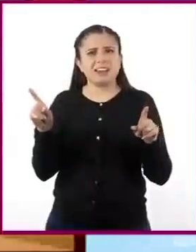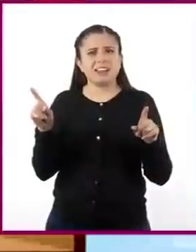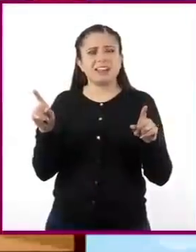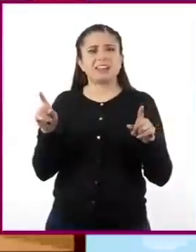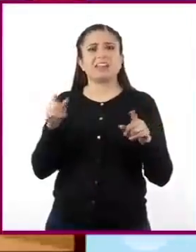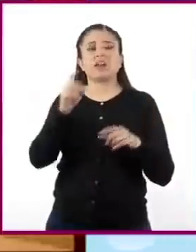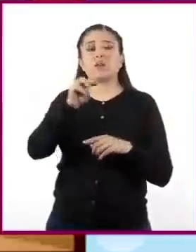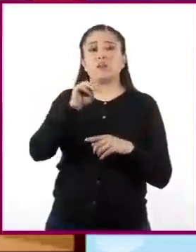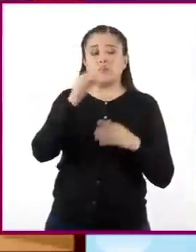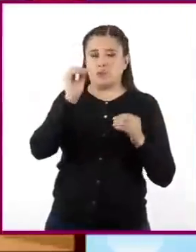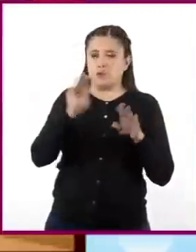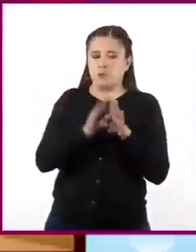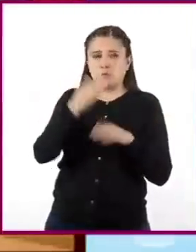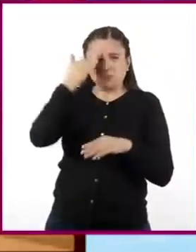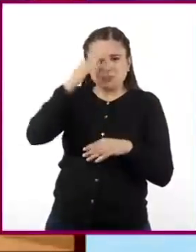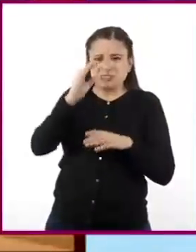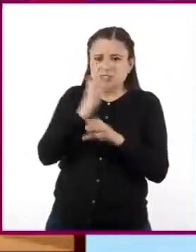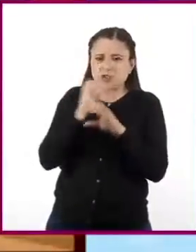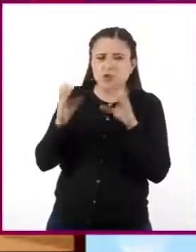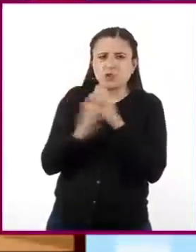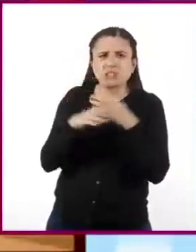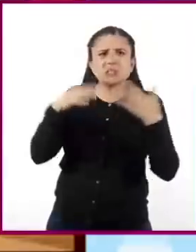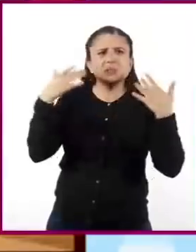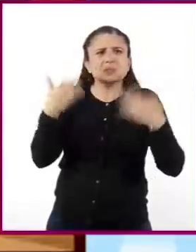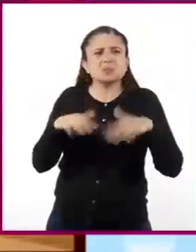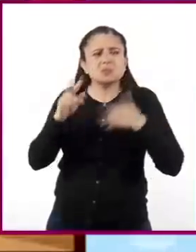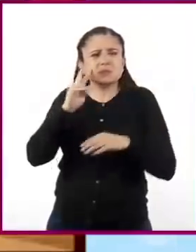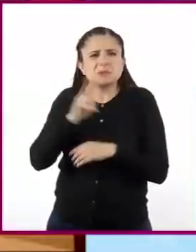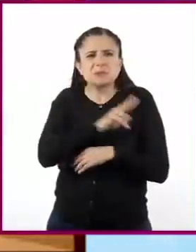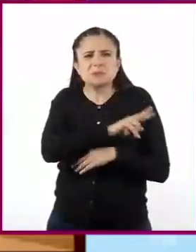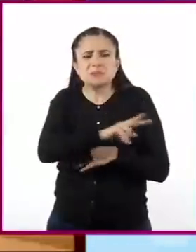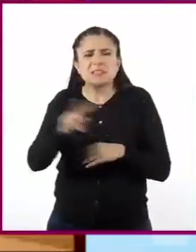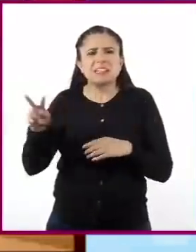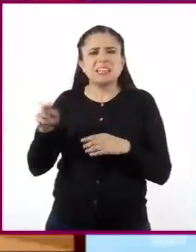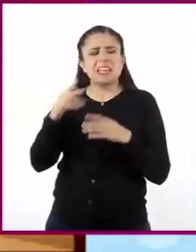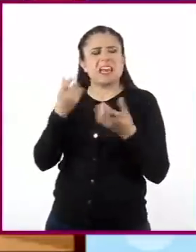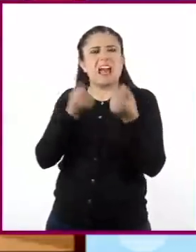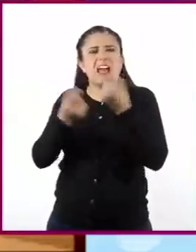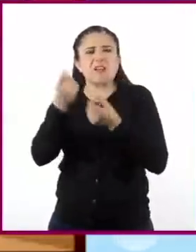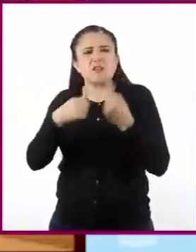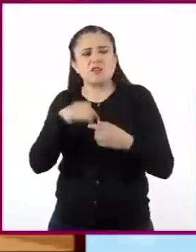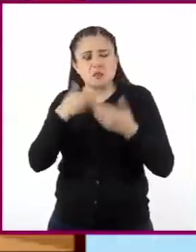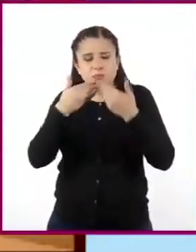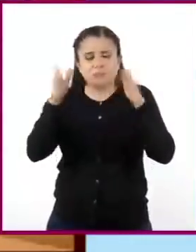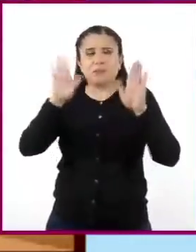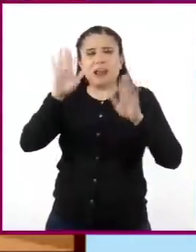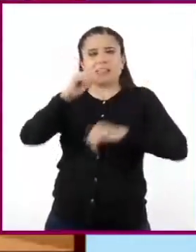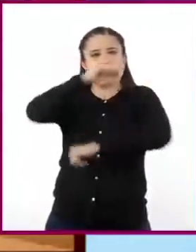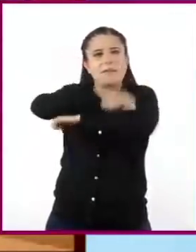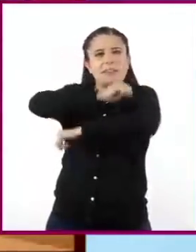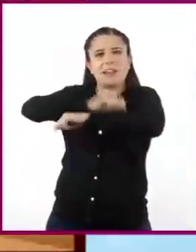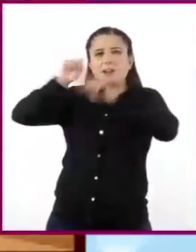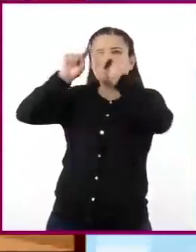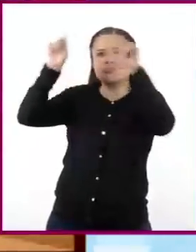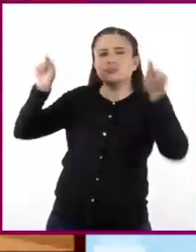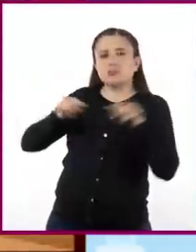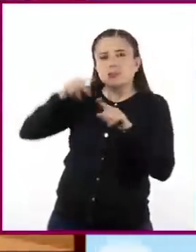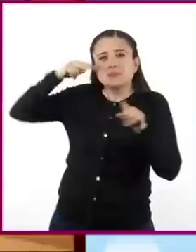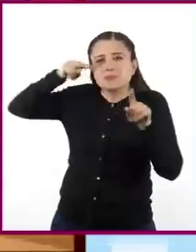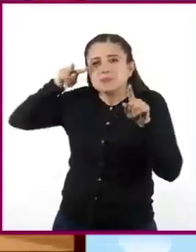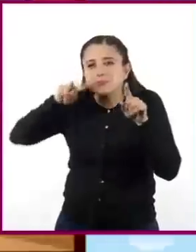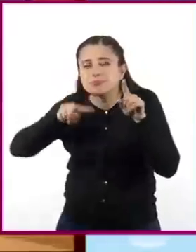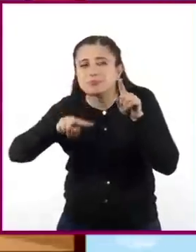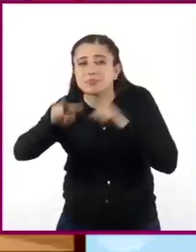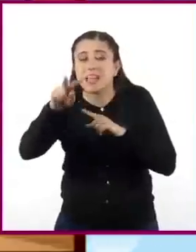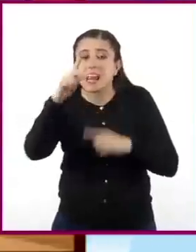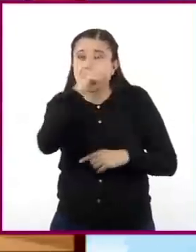a los misterios de las cosas divinas del más allá, de alguna manera me abre una ventana. Y si esa